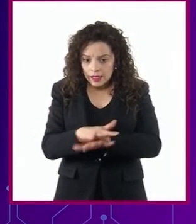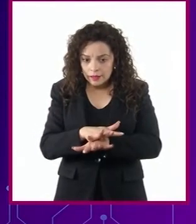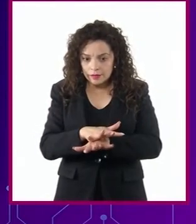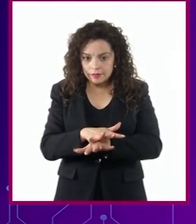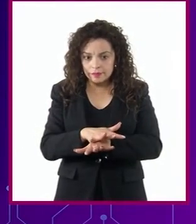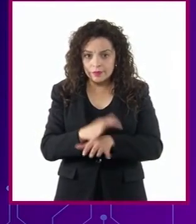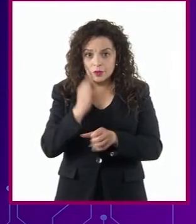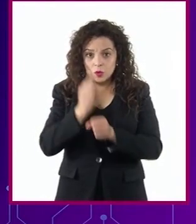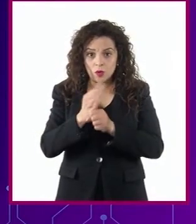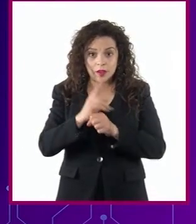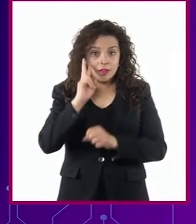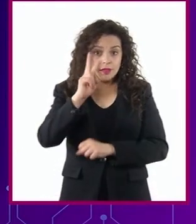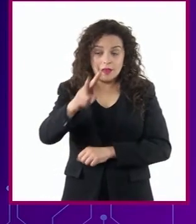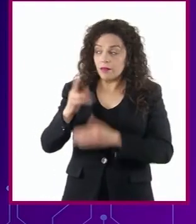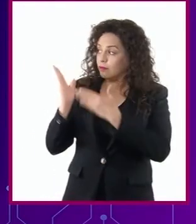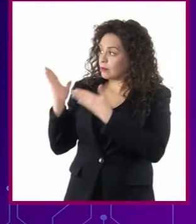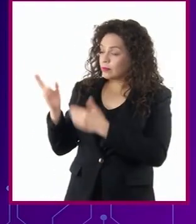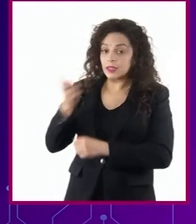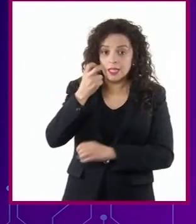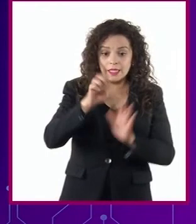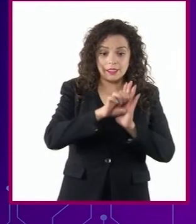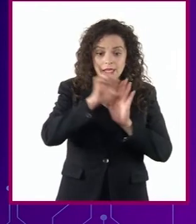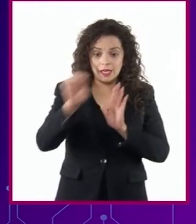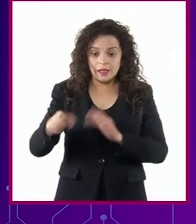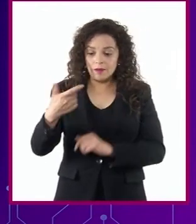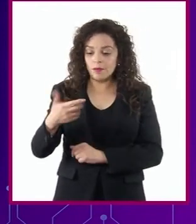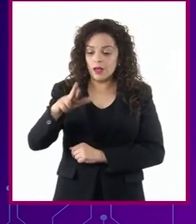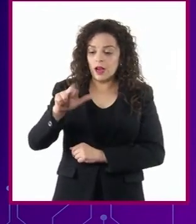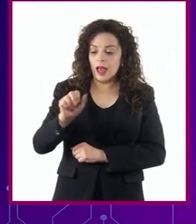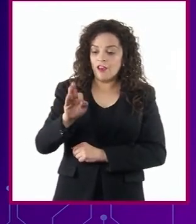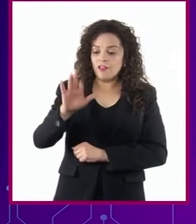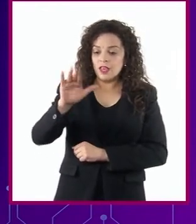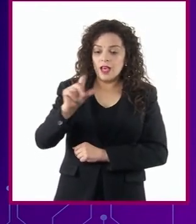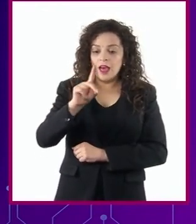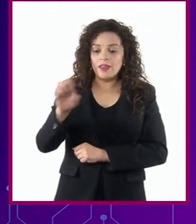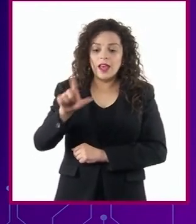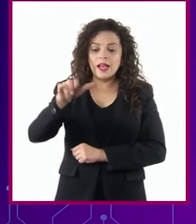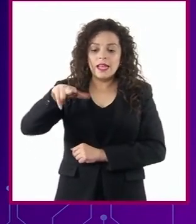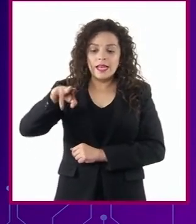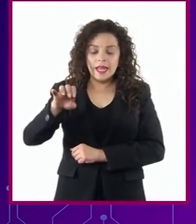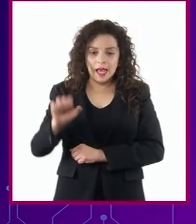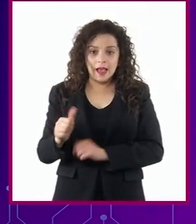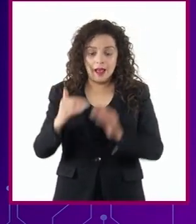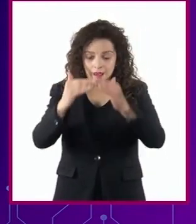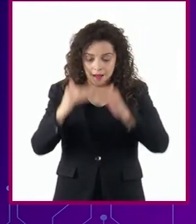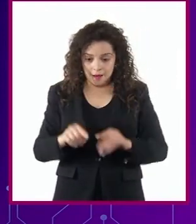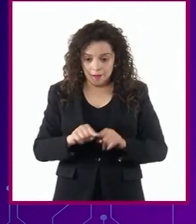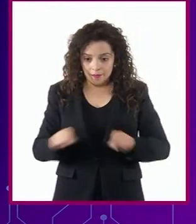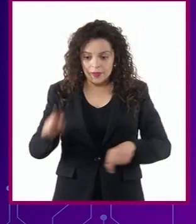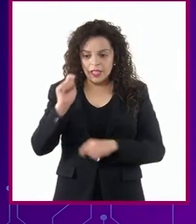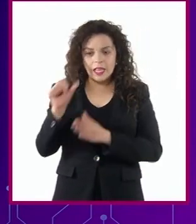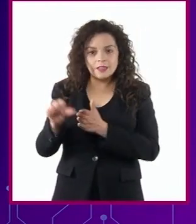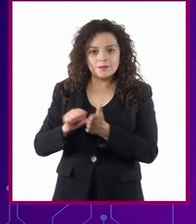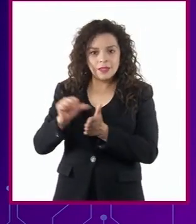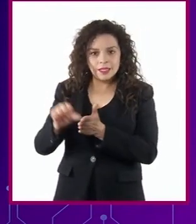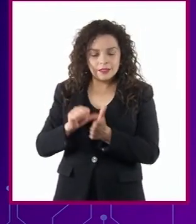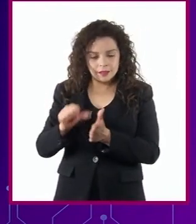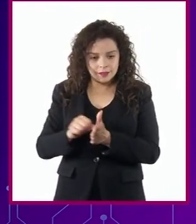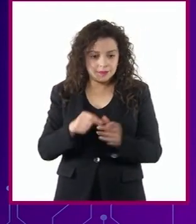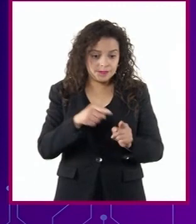gráfica que se muestra es un ejemplo de gráfica de línea, que en el eje horizontal muestra los meses y en el eje vertical la